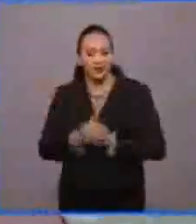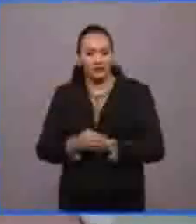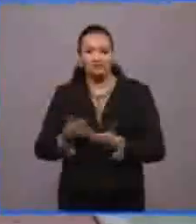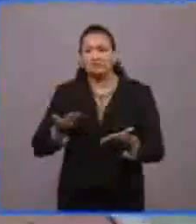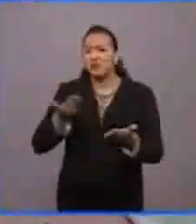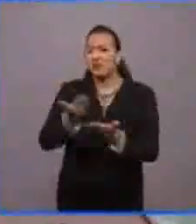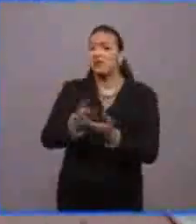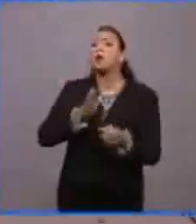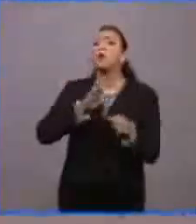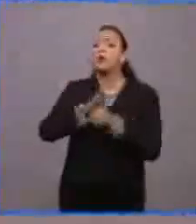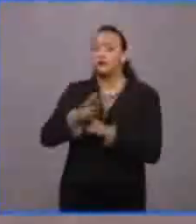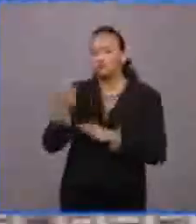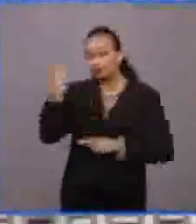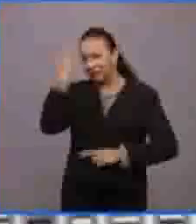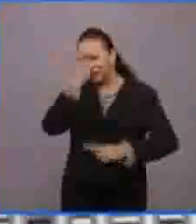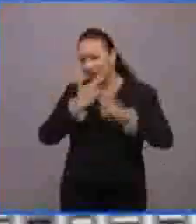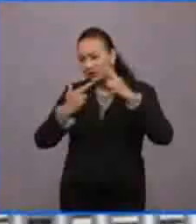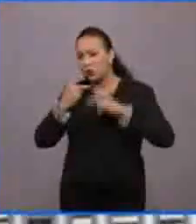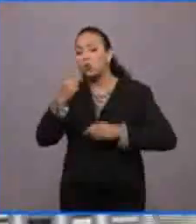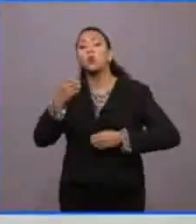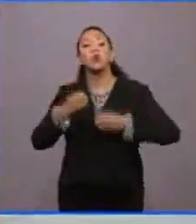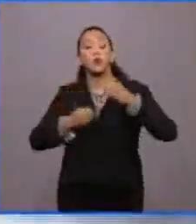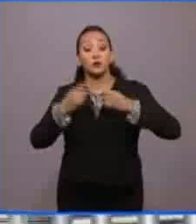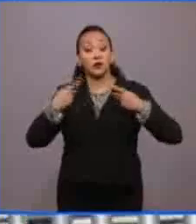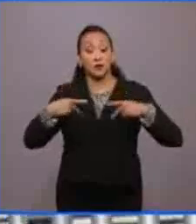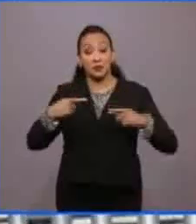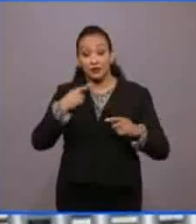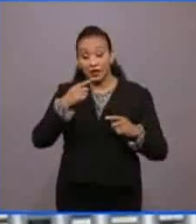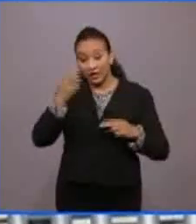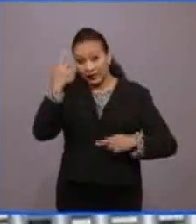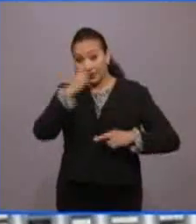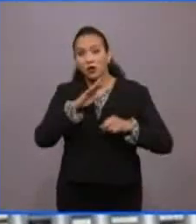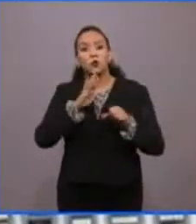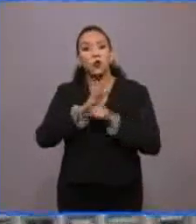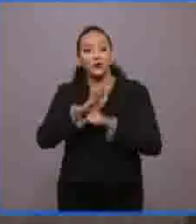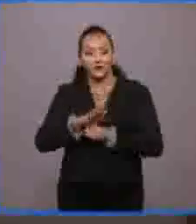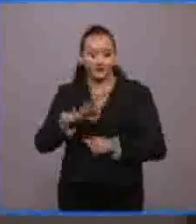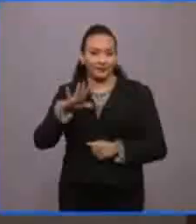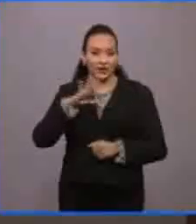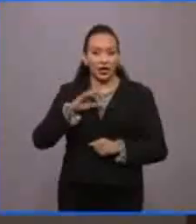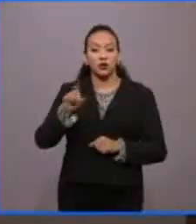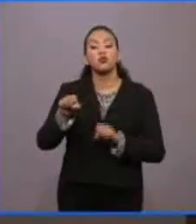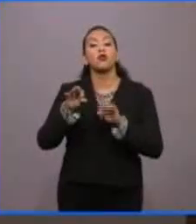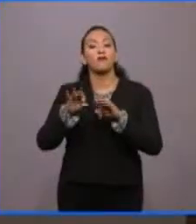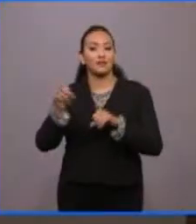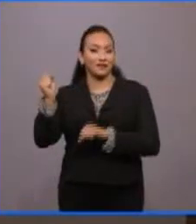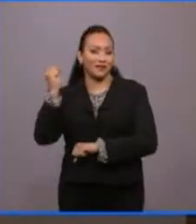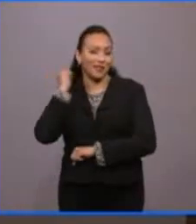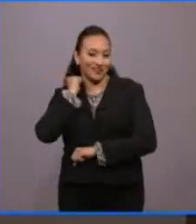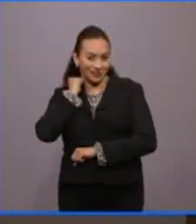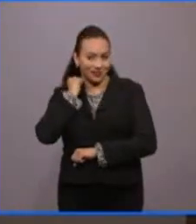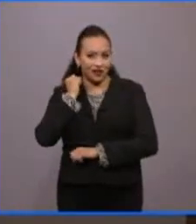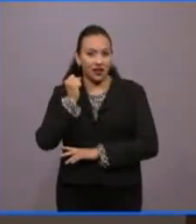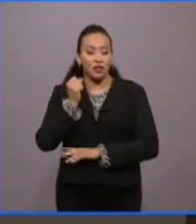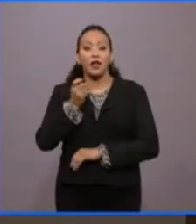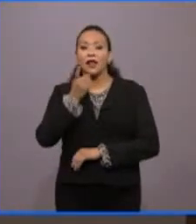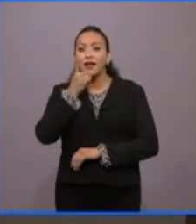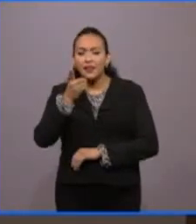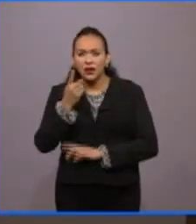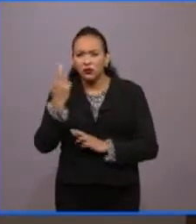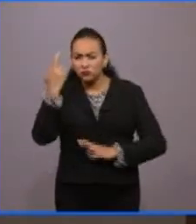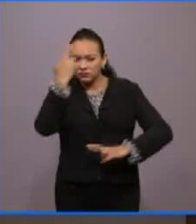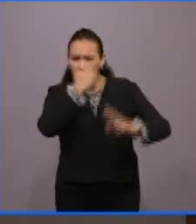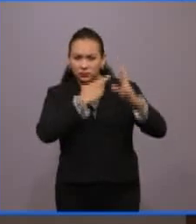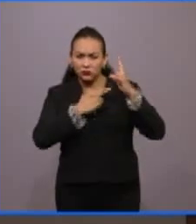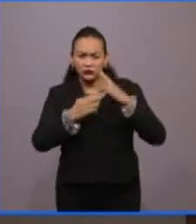el que propone resolver el juicio ciudadano en el que se impugna el acuerdo de la Comisión de Justicia del Senado, en el que se determinó la